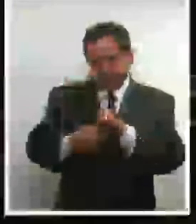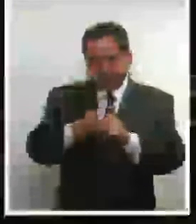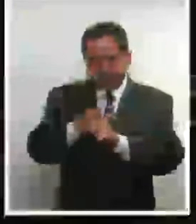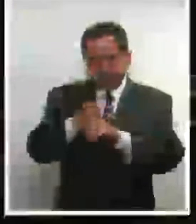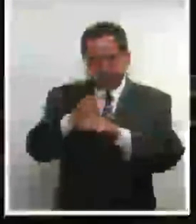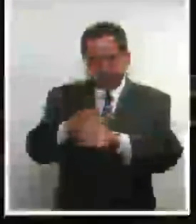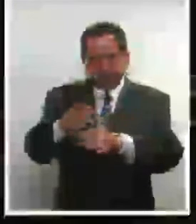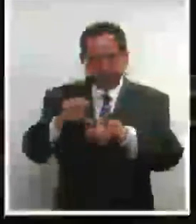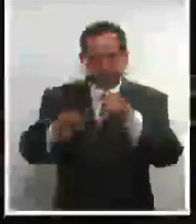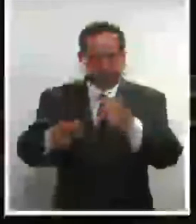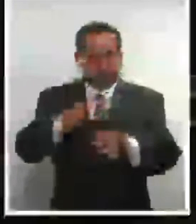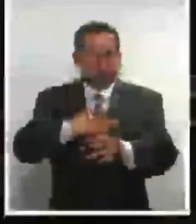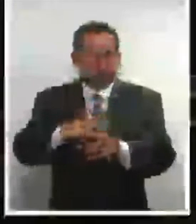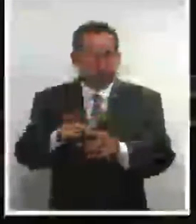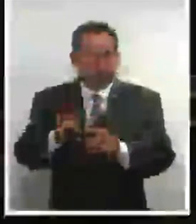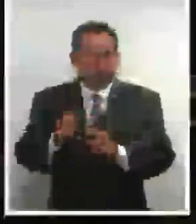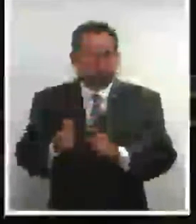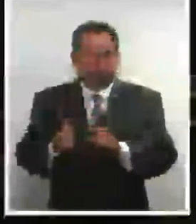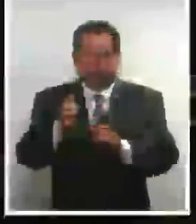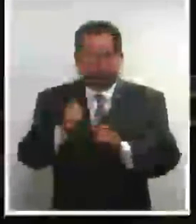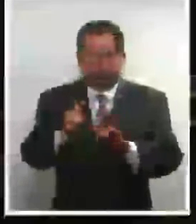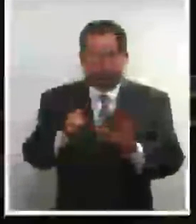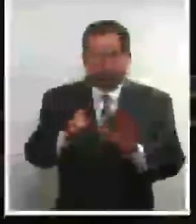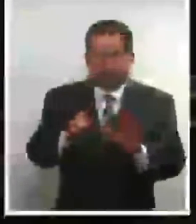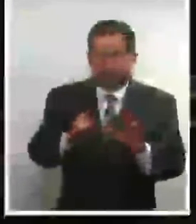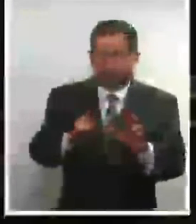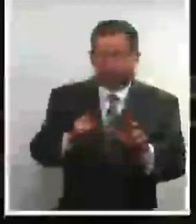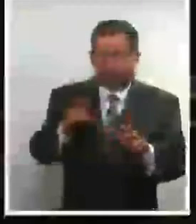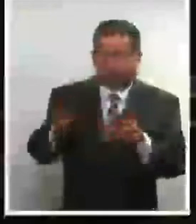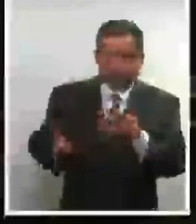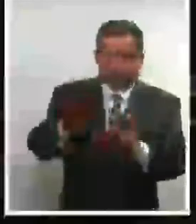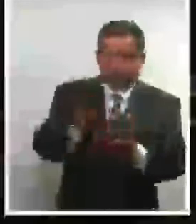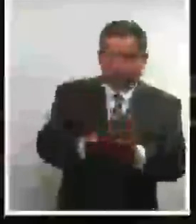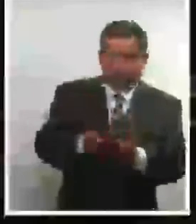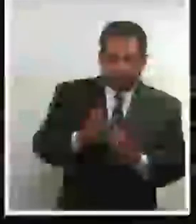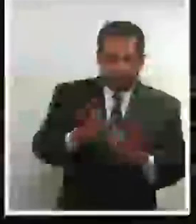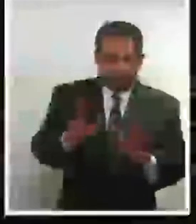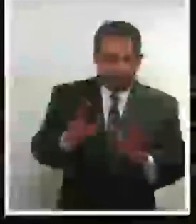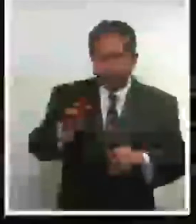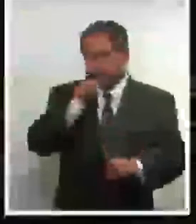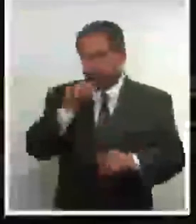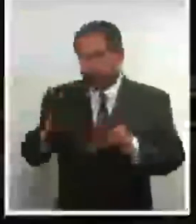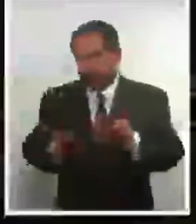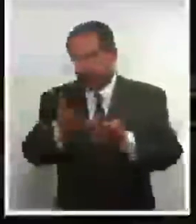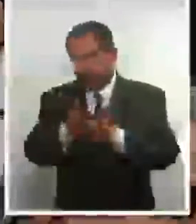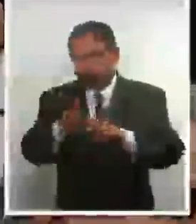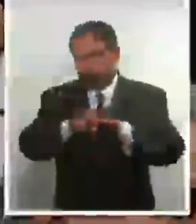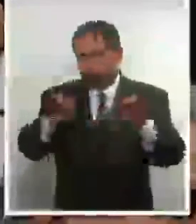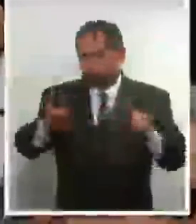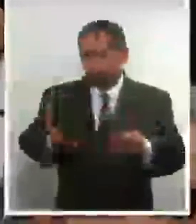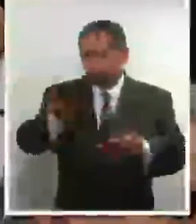de procuración de justicia. No, pero no está presentado, sí. No está presentada por nadie, pero es la